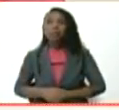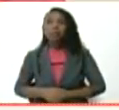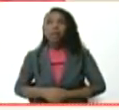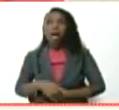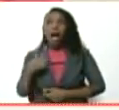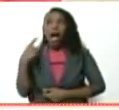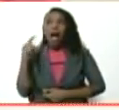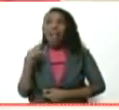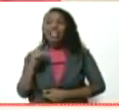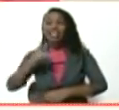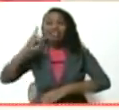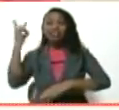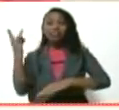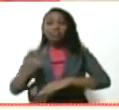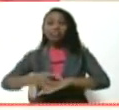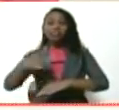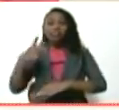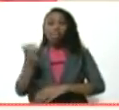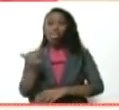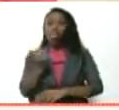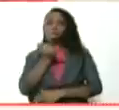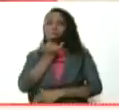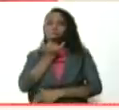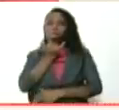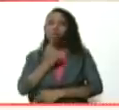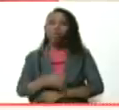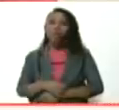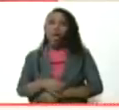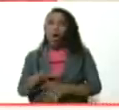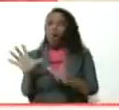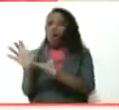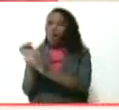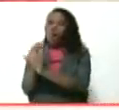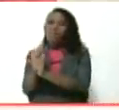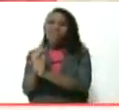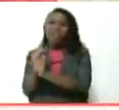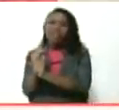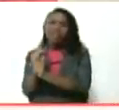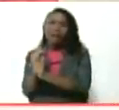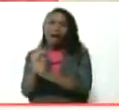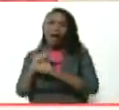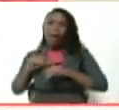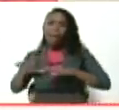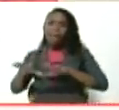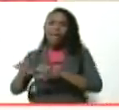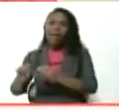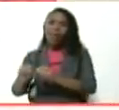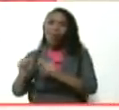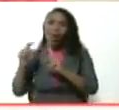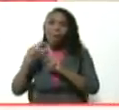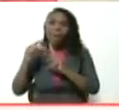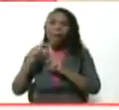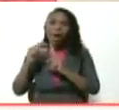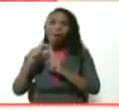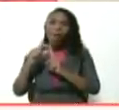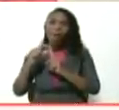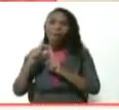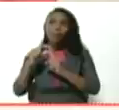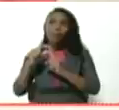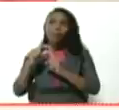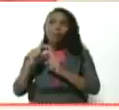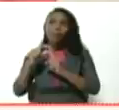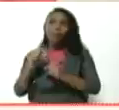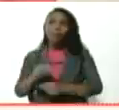cometen el gravísimo error en confiar en el imperialismo, en las palabras